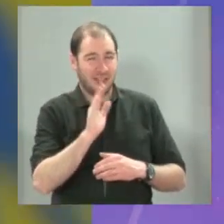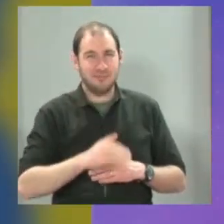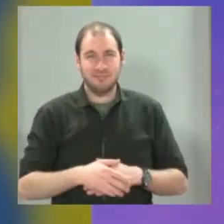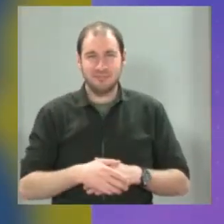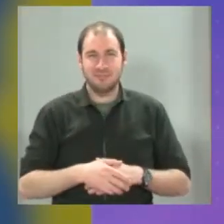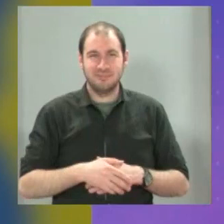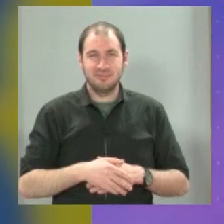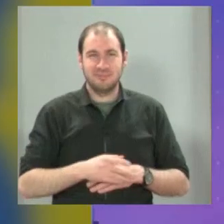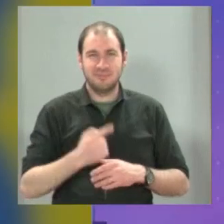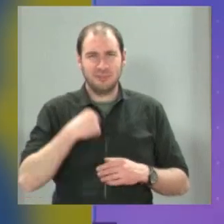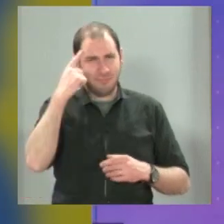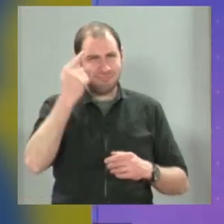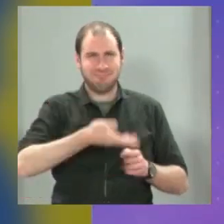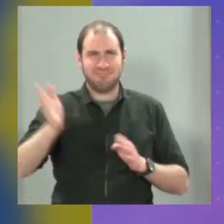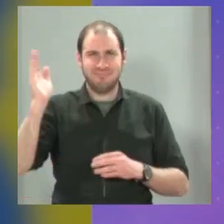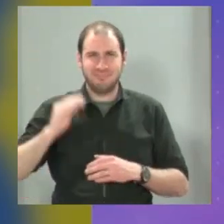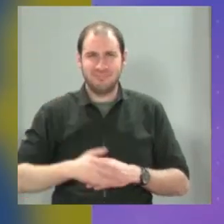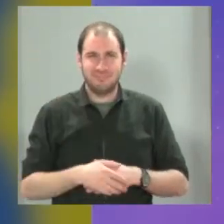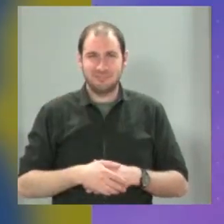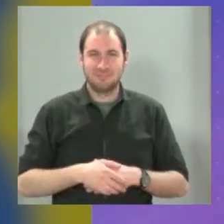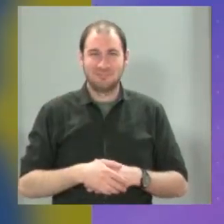¿Venganza? Se acabó, me voy de aquí.